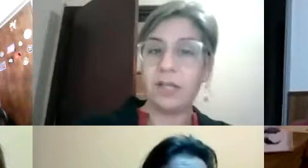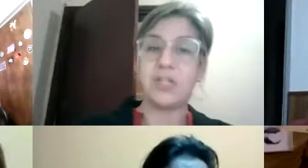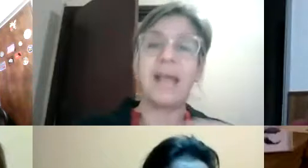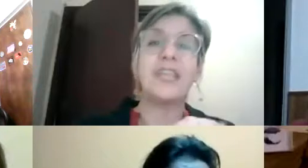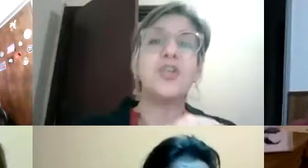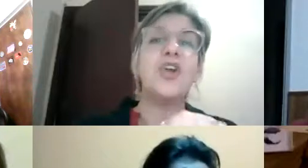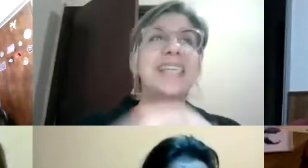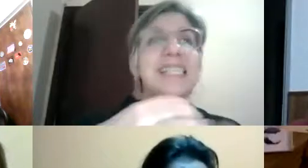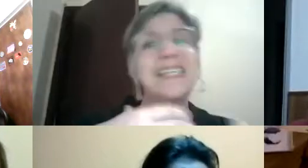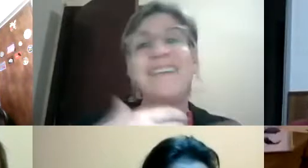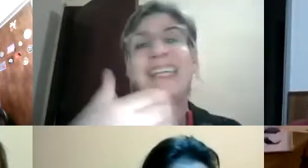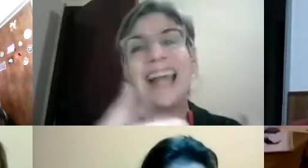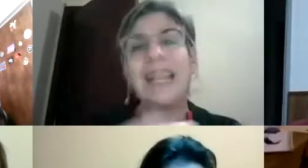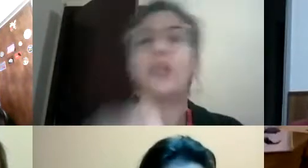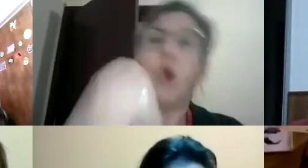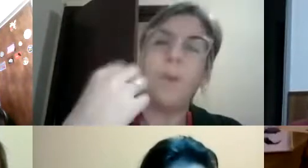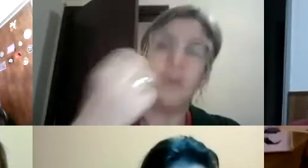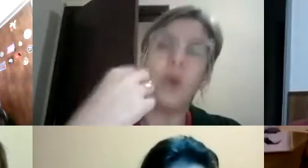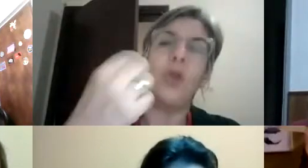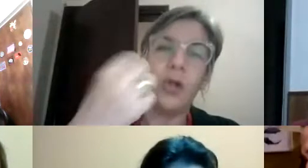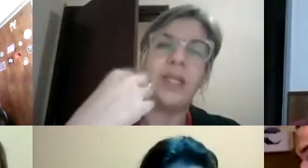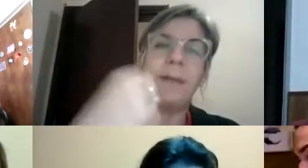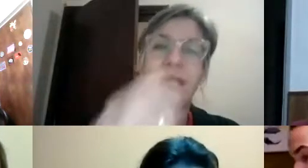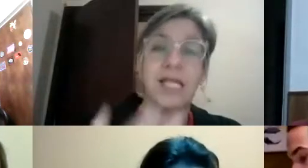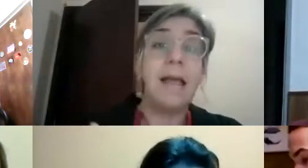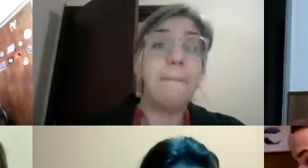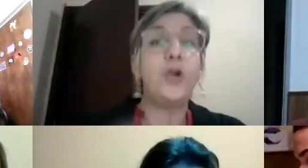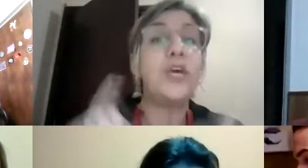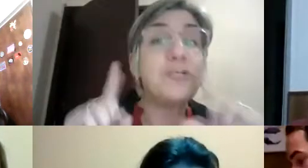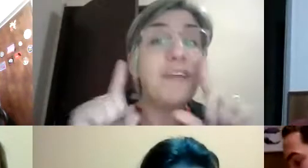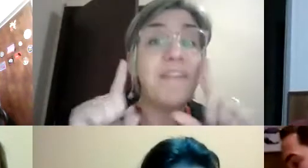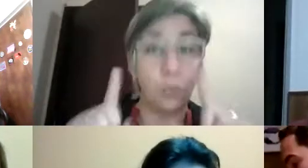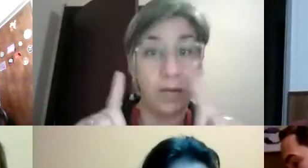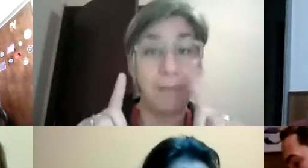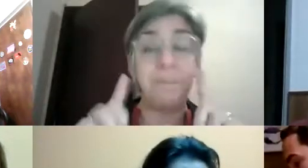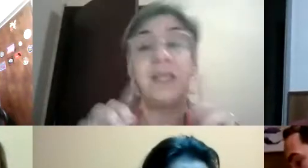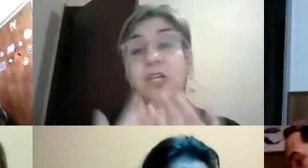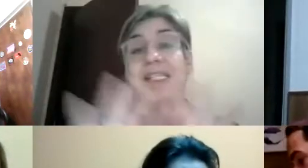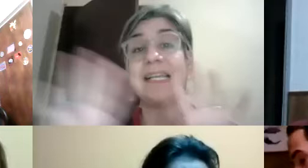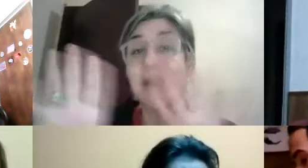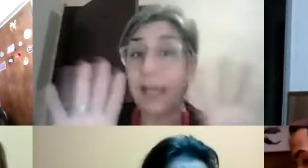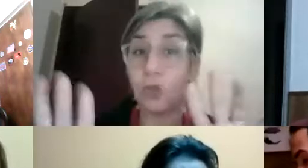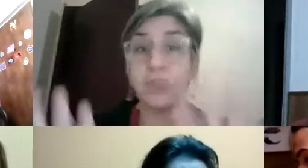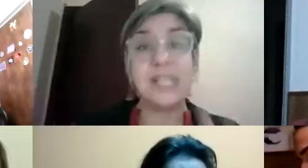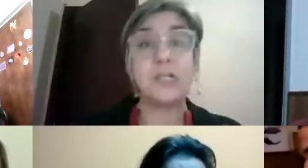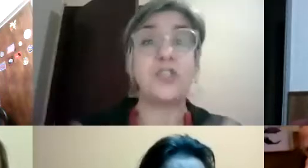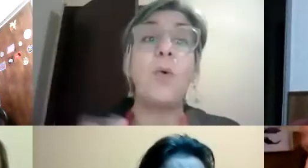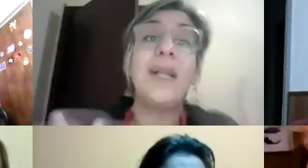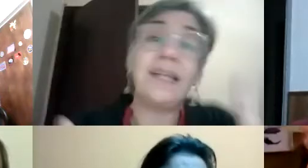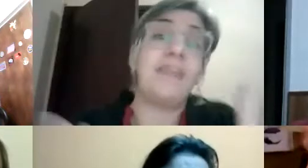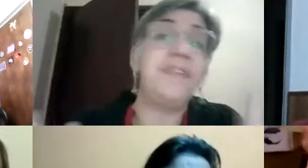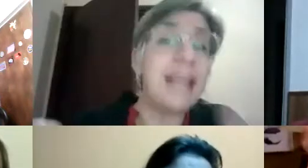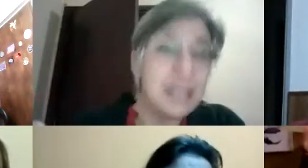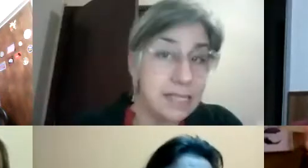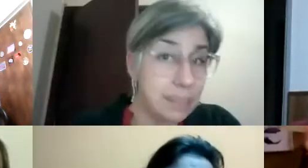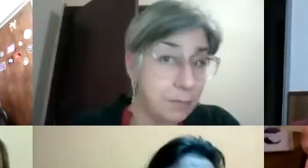investigando. O sea, que eso lo que hace es evitar la toma todos los días de la pastilla. Pero no es una vacuna. Entonces, están las dos cosas, no sé a cuál